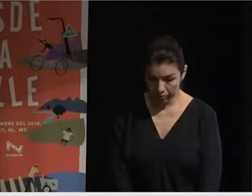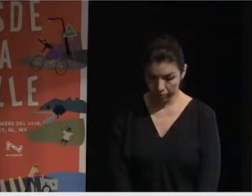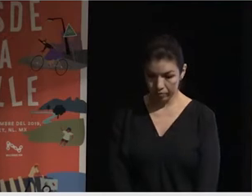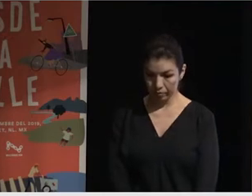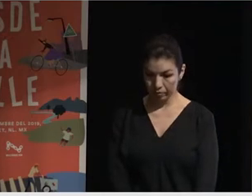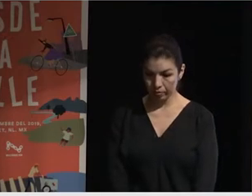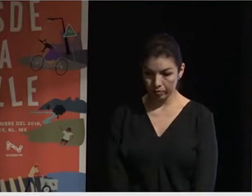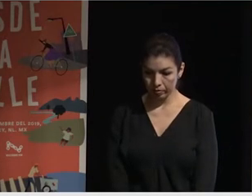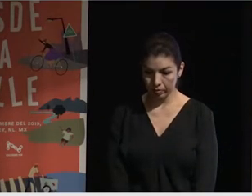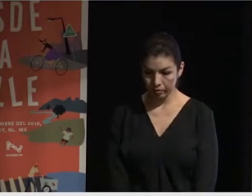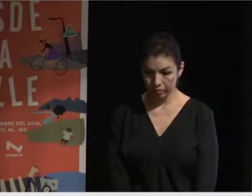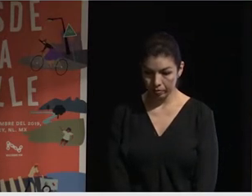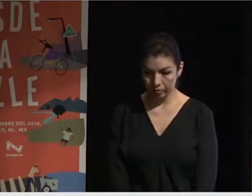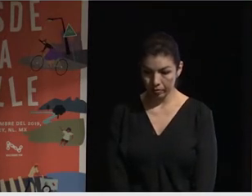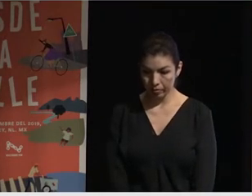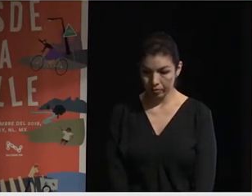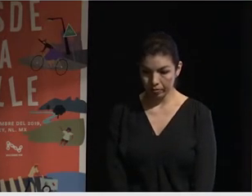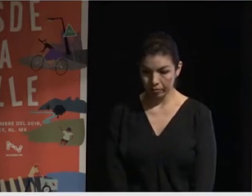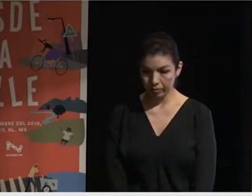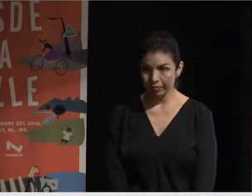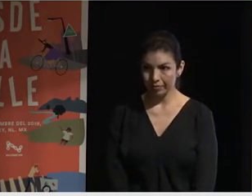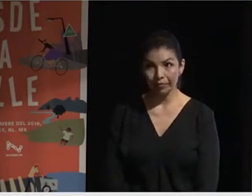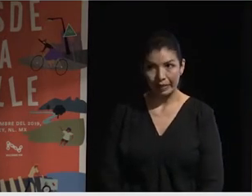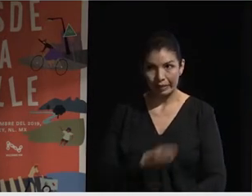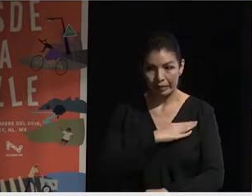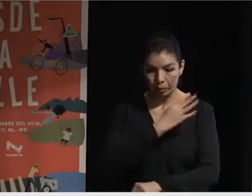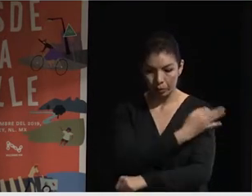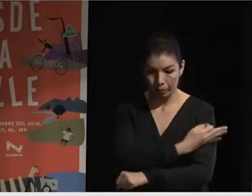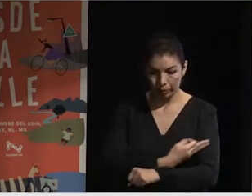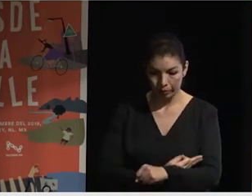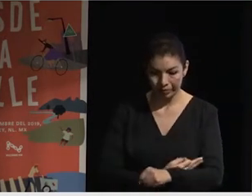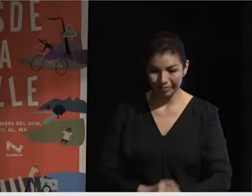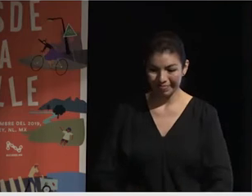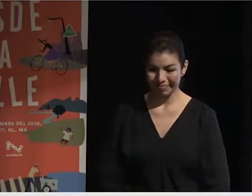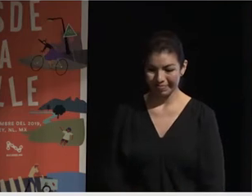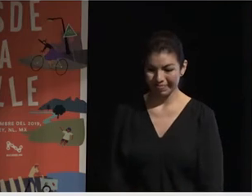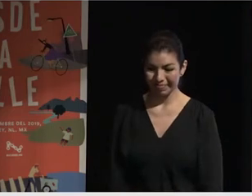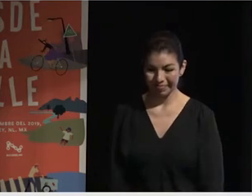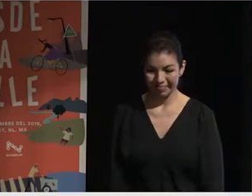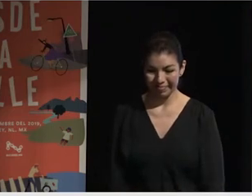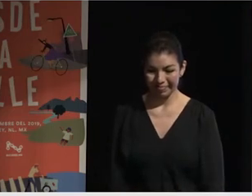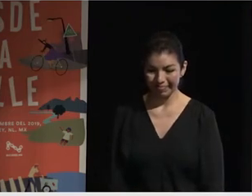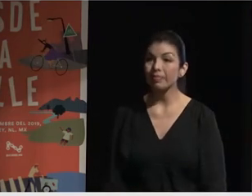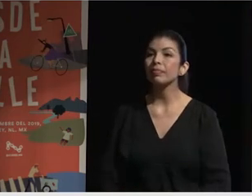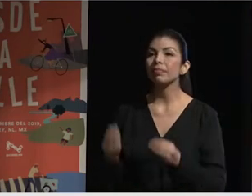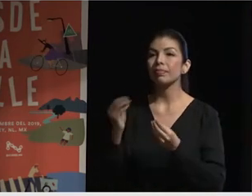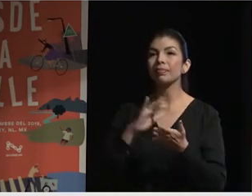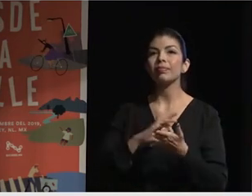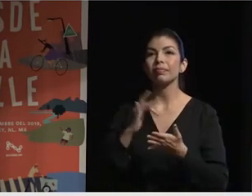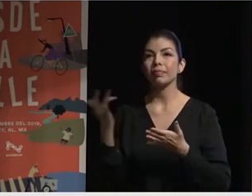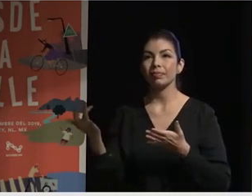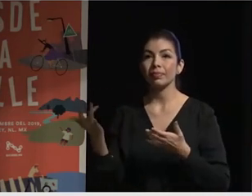Bueno, que son tardes ya, ¿no? Así. Tardes ya. Pues muchas gracias al